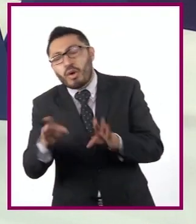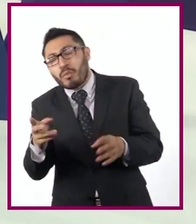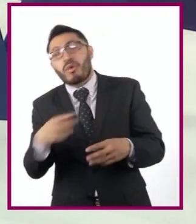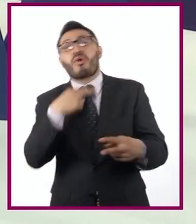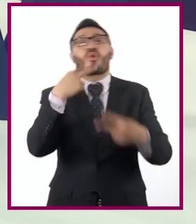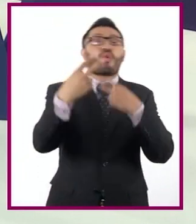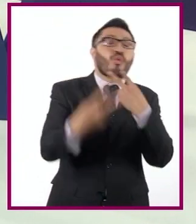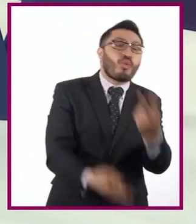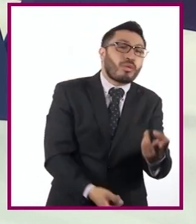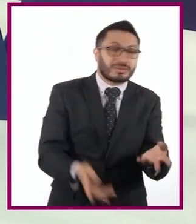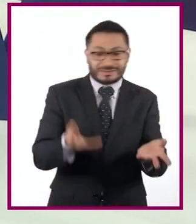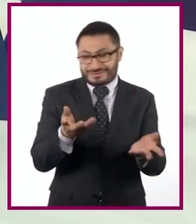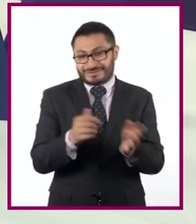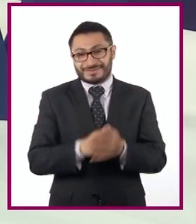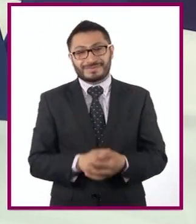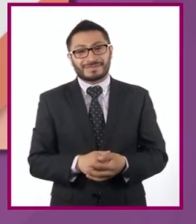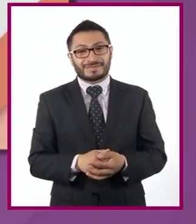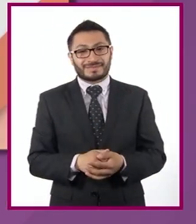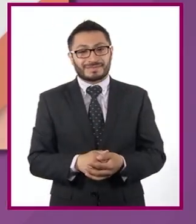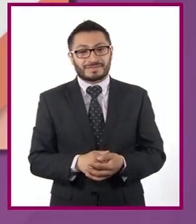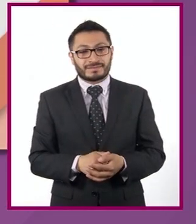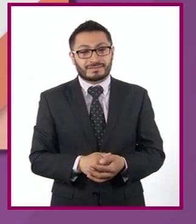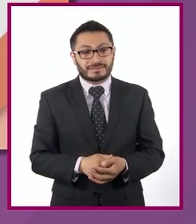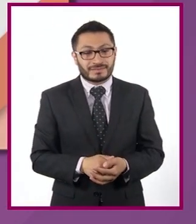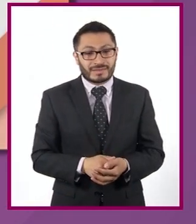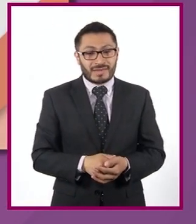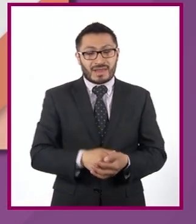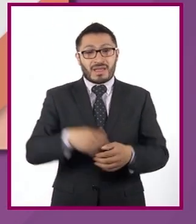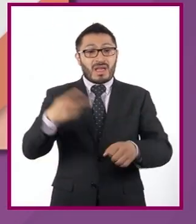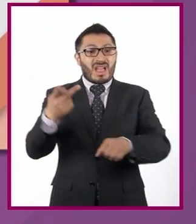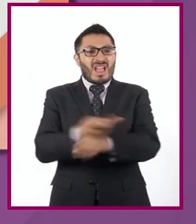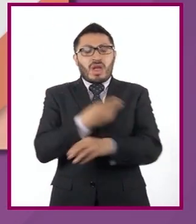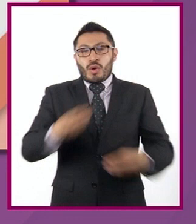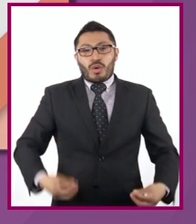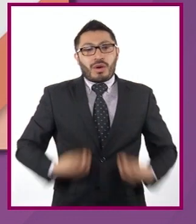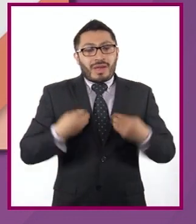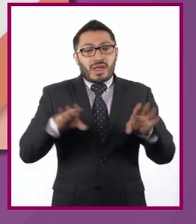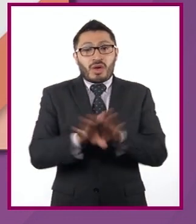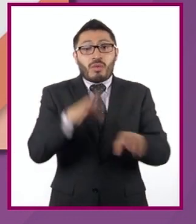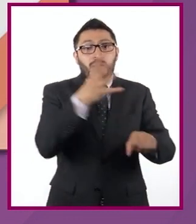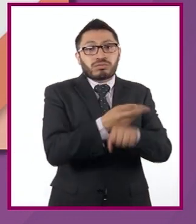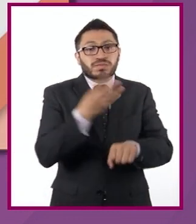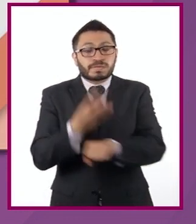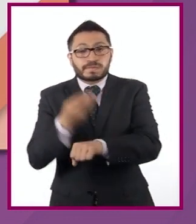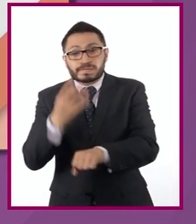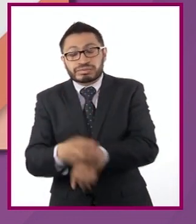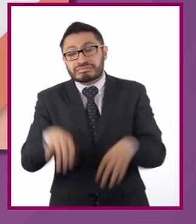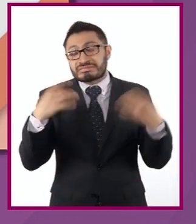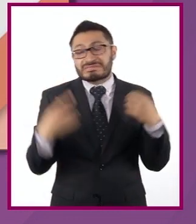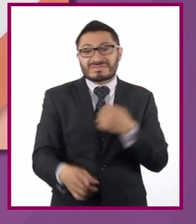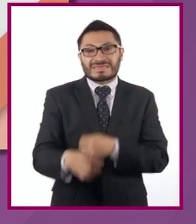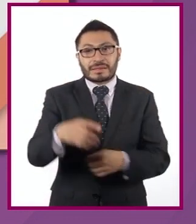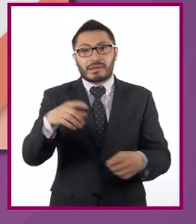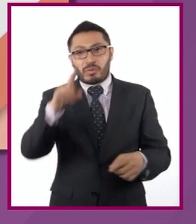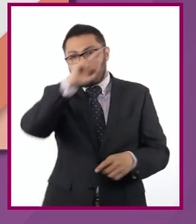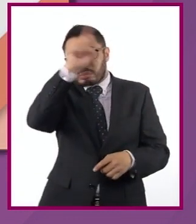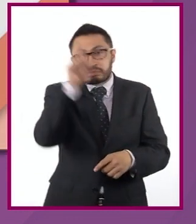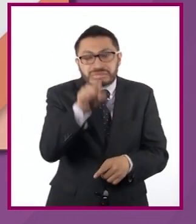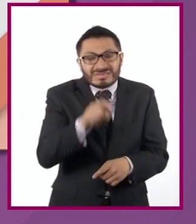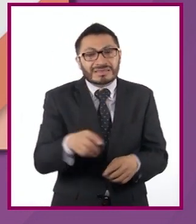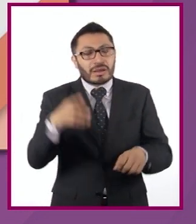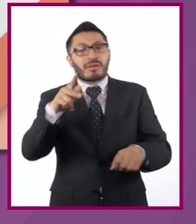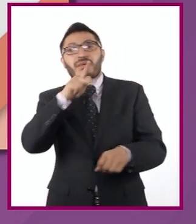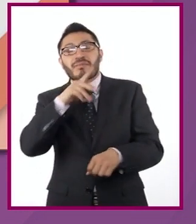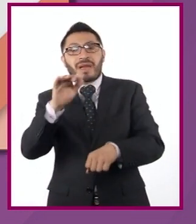y pronunciación en ambos. Pasó toda su vida dedicado a resolver un enigma. El padre de su mejor amigo,